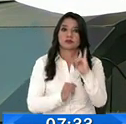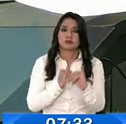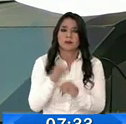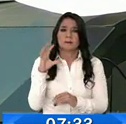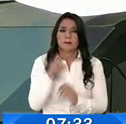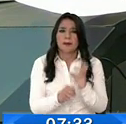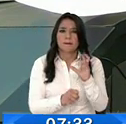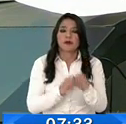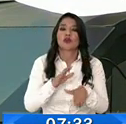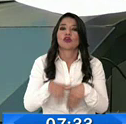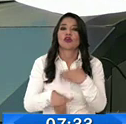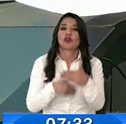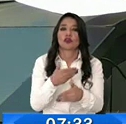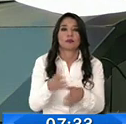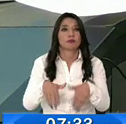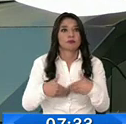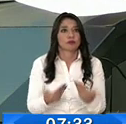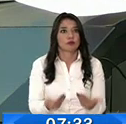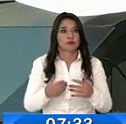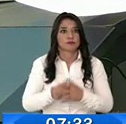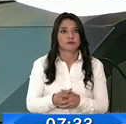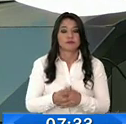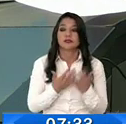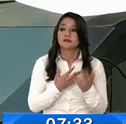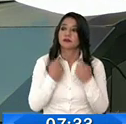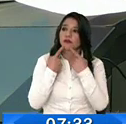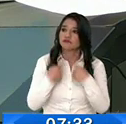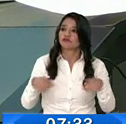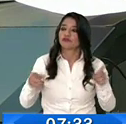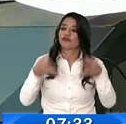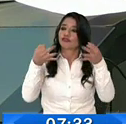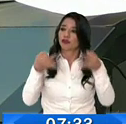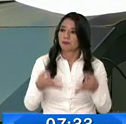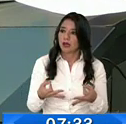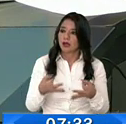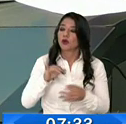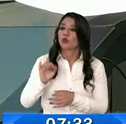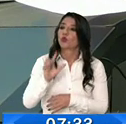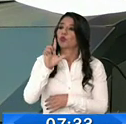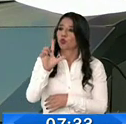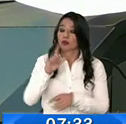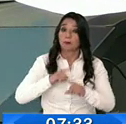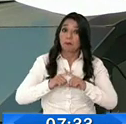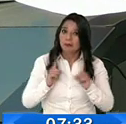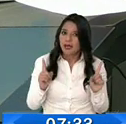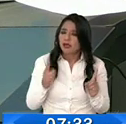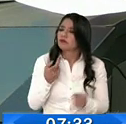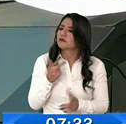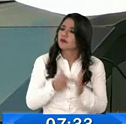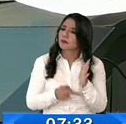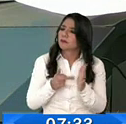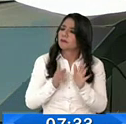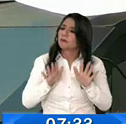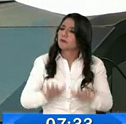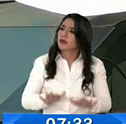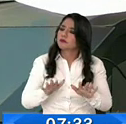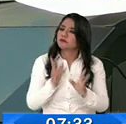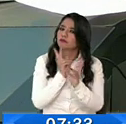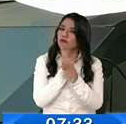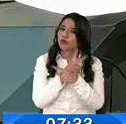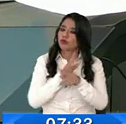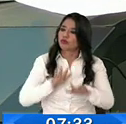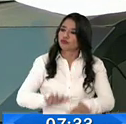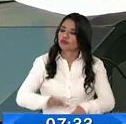cómo se avanza y se espera un anuncio formal al más alto nivel para julio sin embargo qué está pasando con el sector productivo